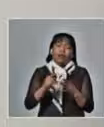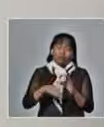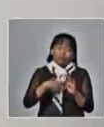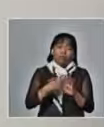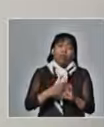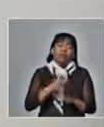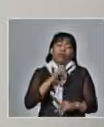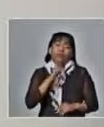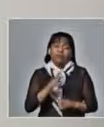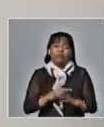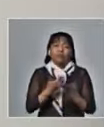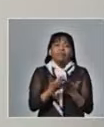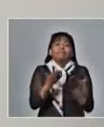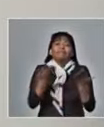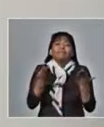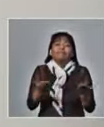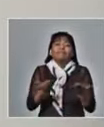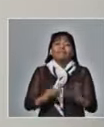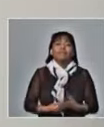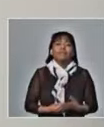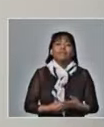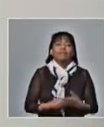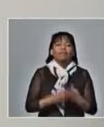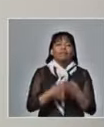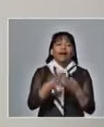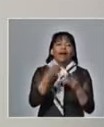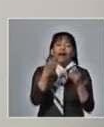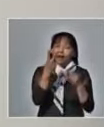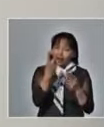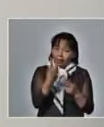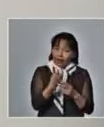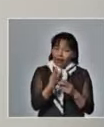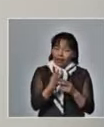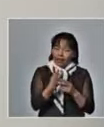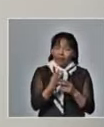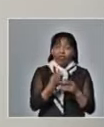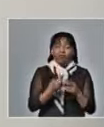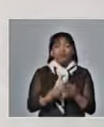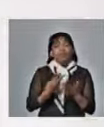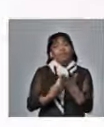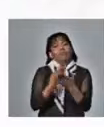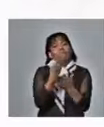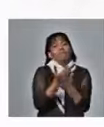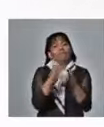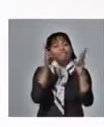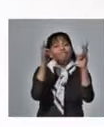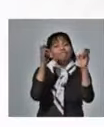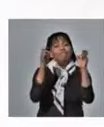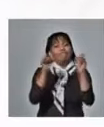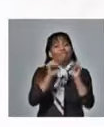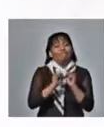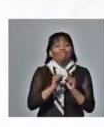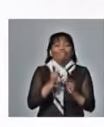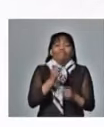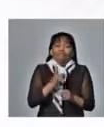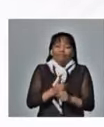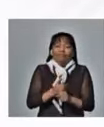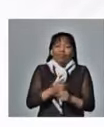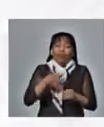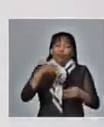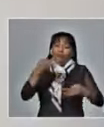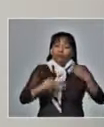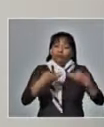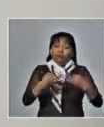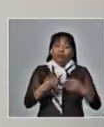ahora damos paso a la segunda etapa de las propuestas con el tema seguridad y justicia. En